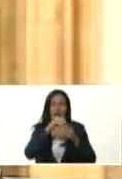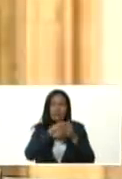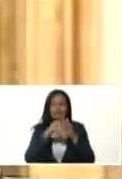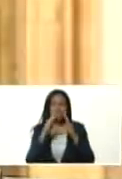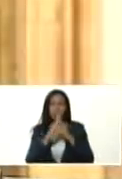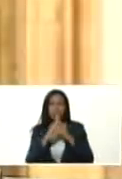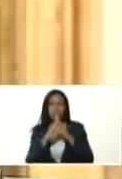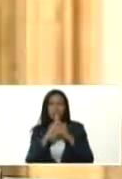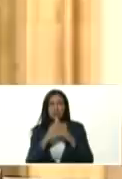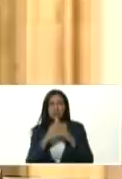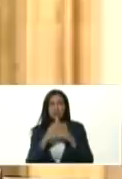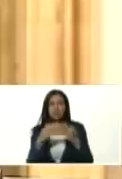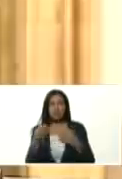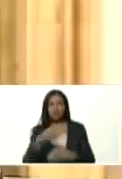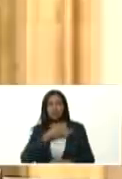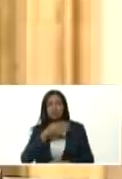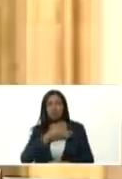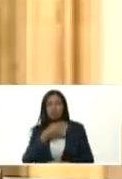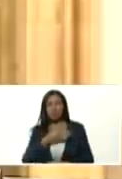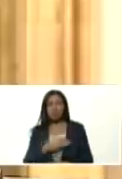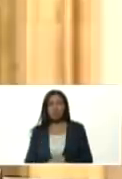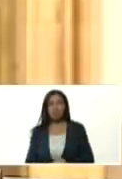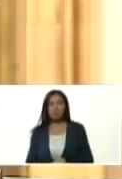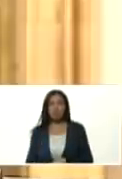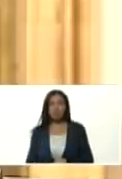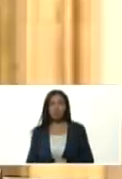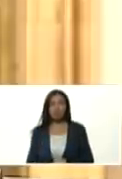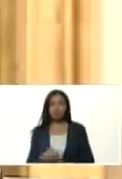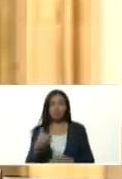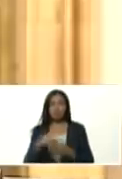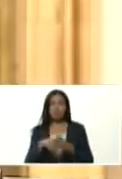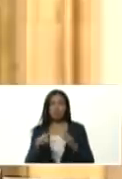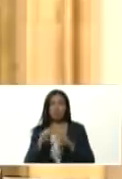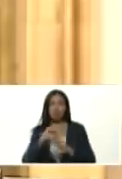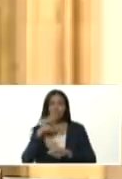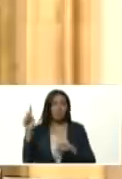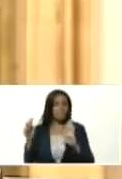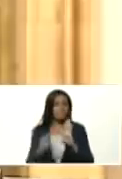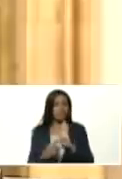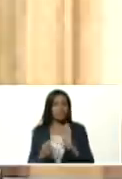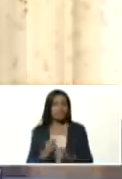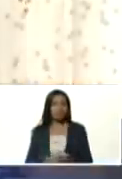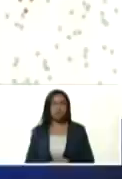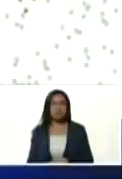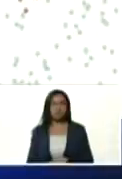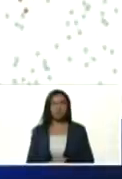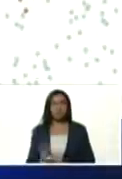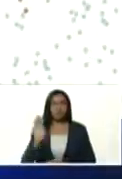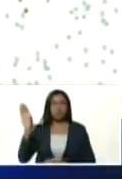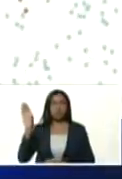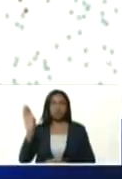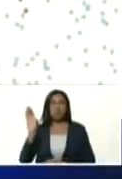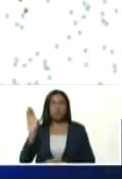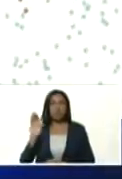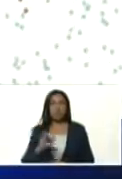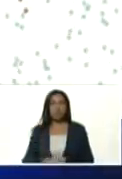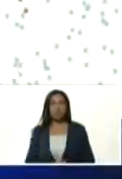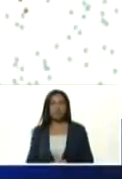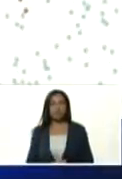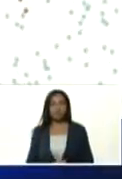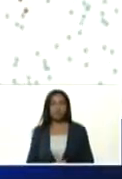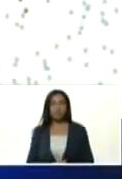el distanciamiento social y la cuarentena total de un país con sus